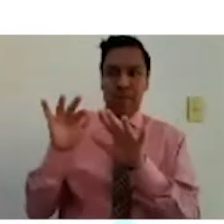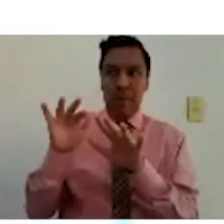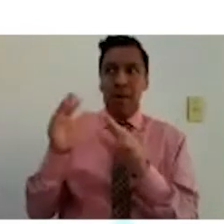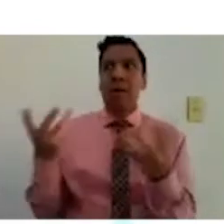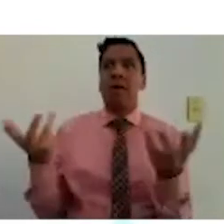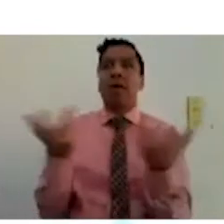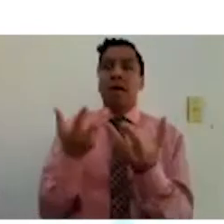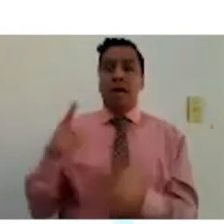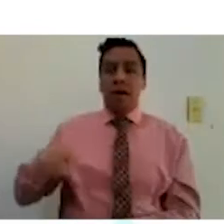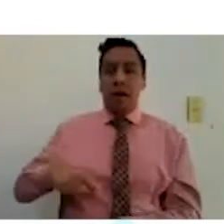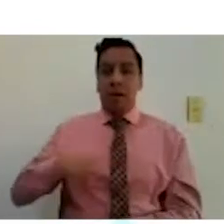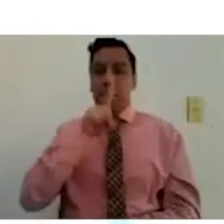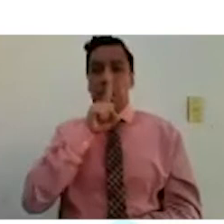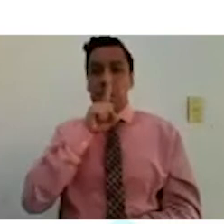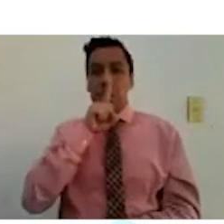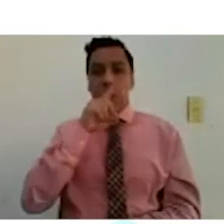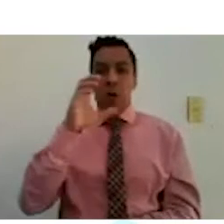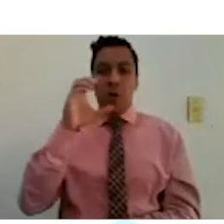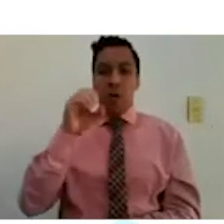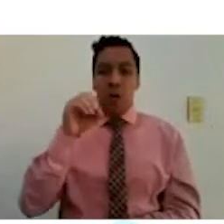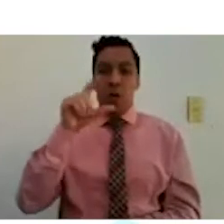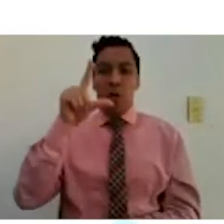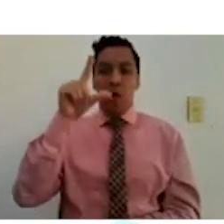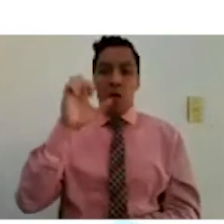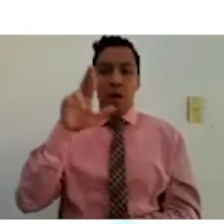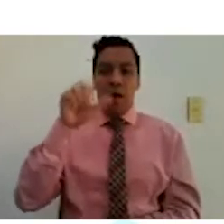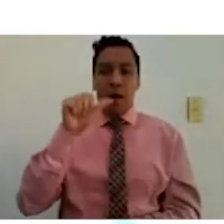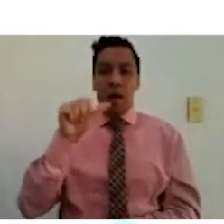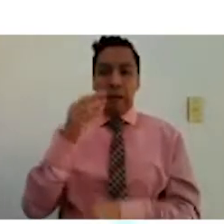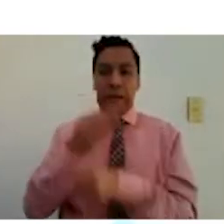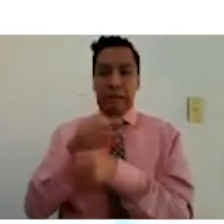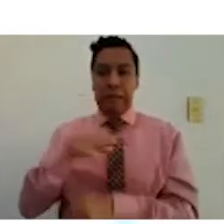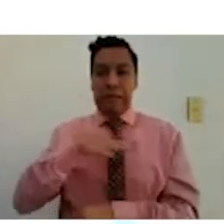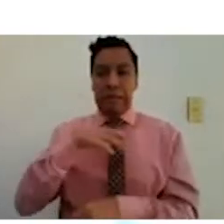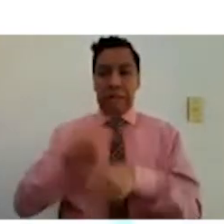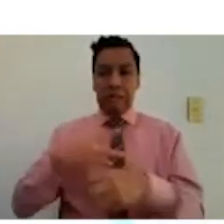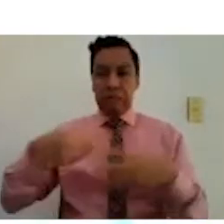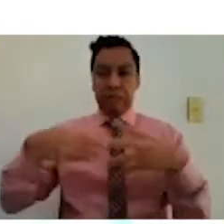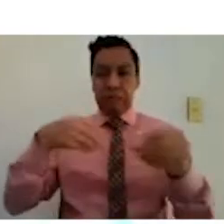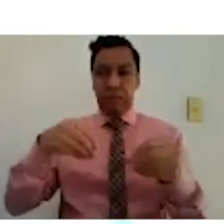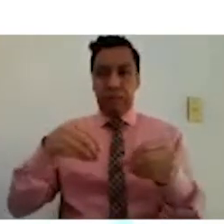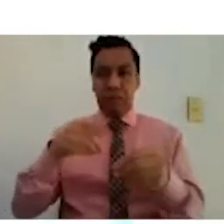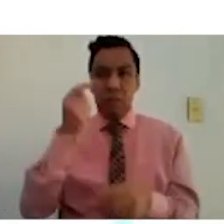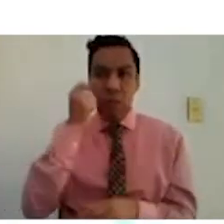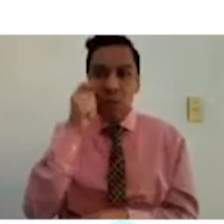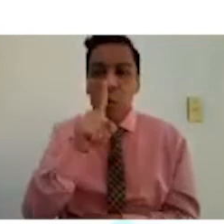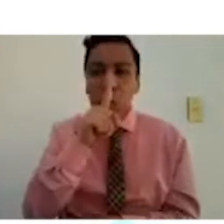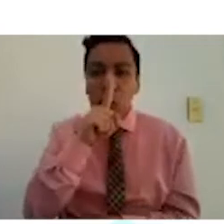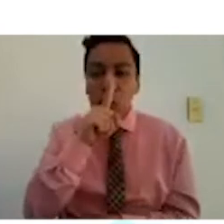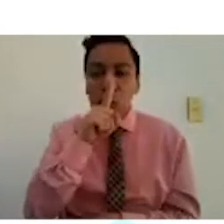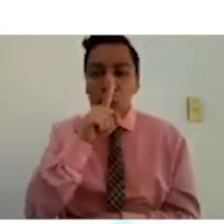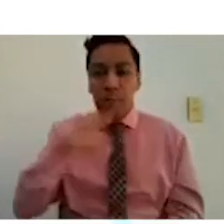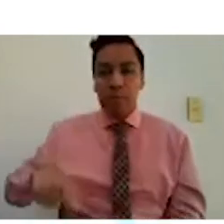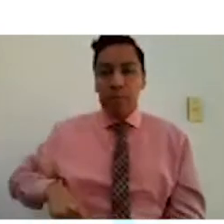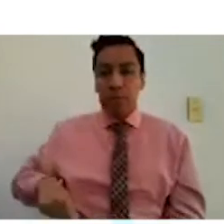ciudad de gran turismo, pero como están en época de turismo y está la pandemia, pues ¿qué hace la autoridad?